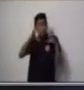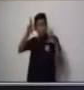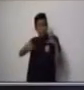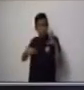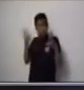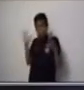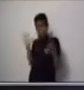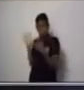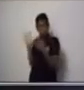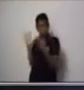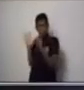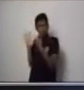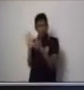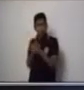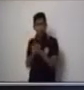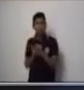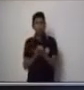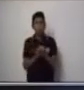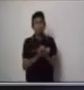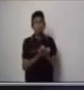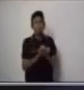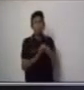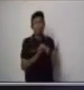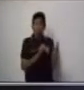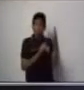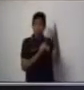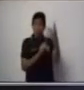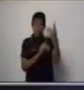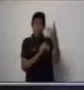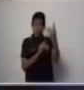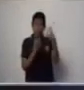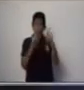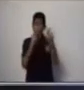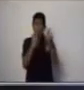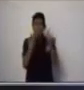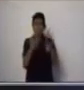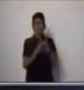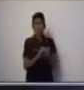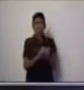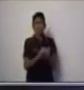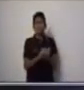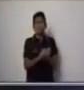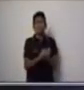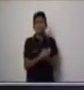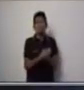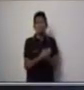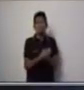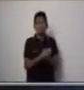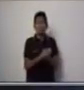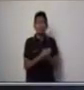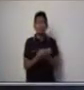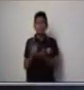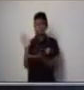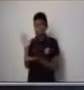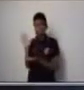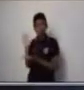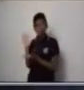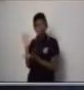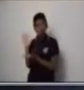Vamos con otra verdura y señalamos acá. Es una